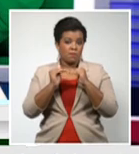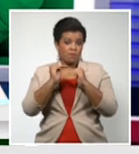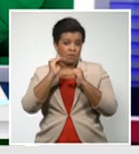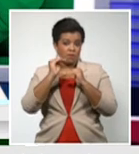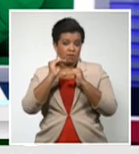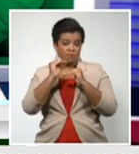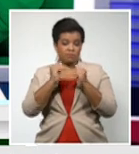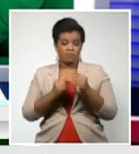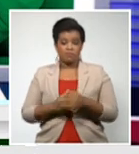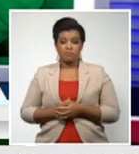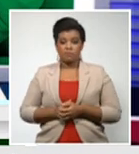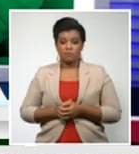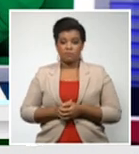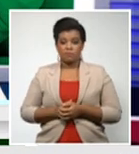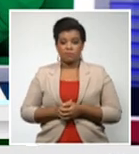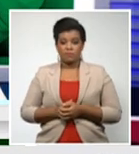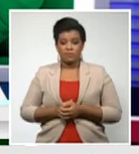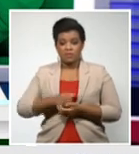superior, que es el